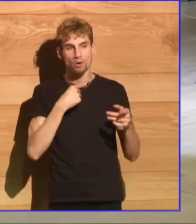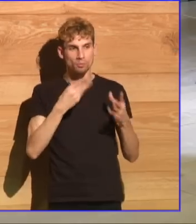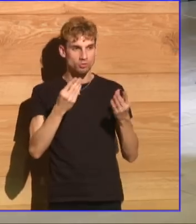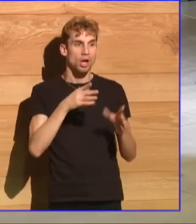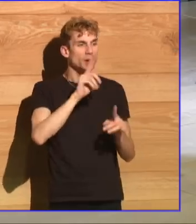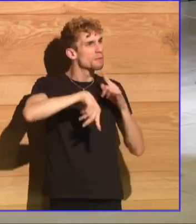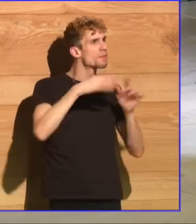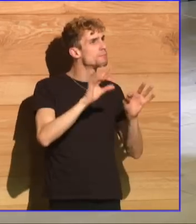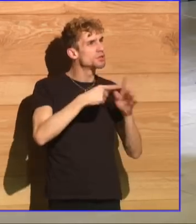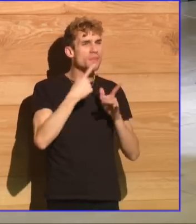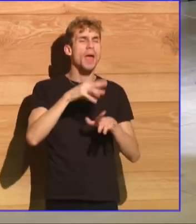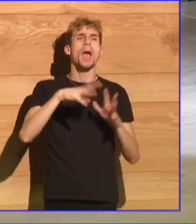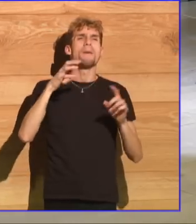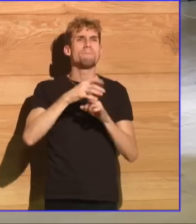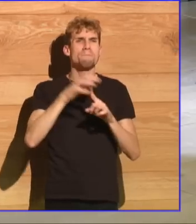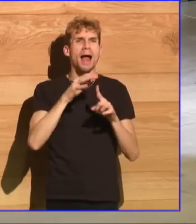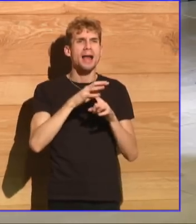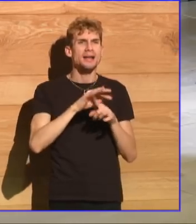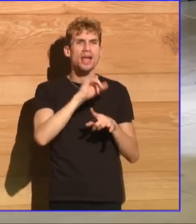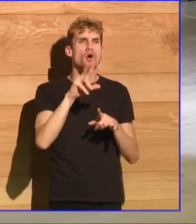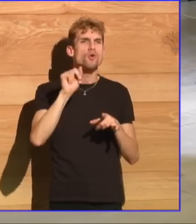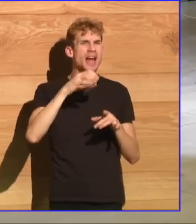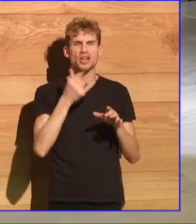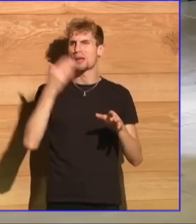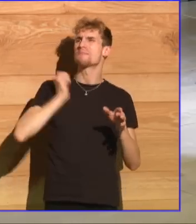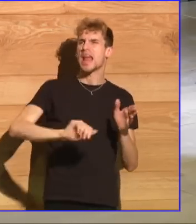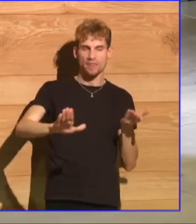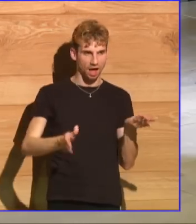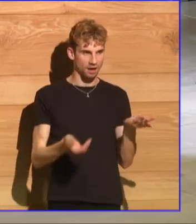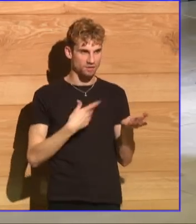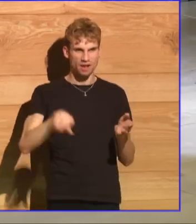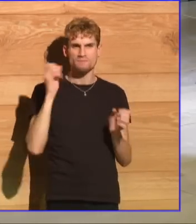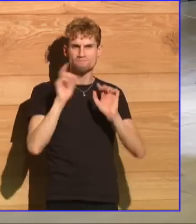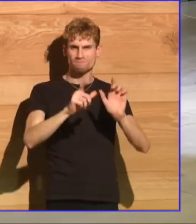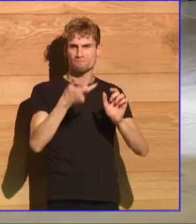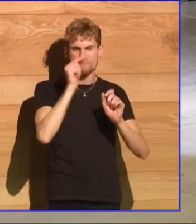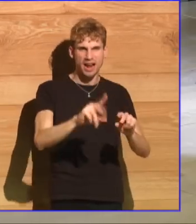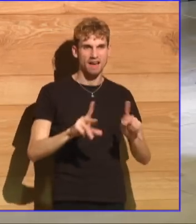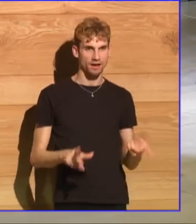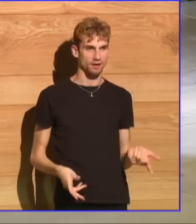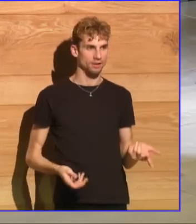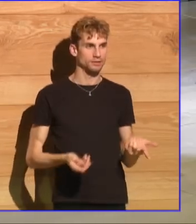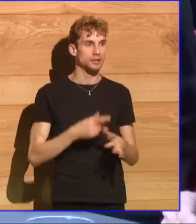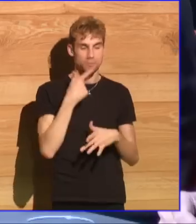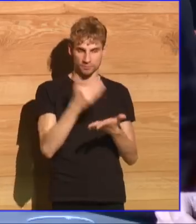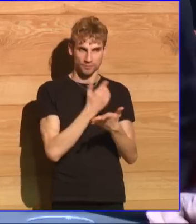¡porque Jurásico, menuda mierda! Que había, ¡Menuda basura! que había hecho más dinero Batman que